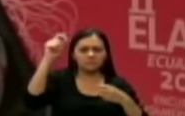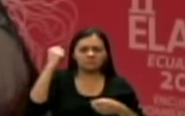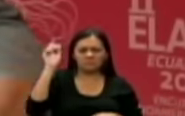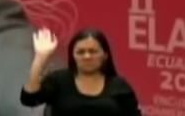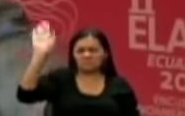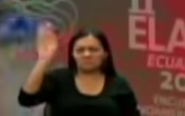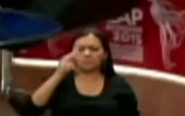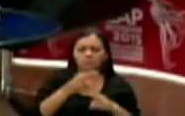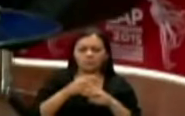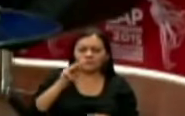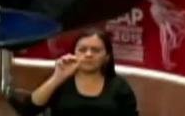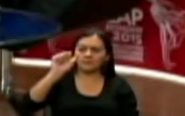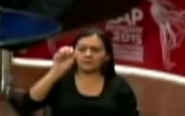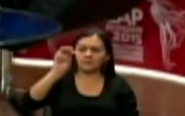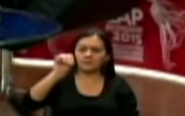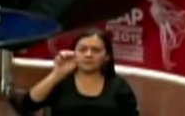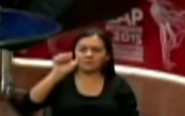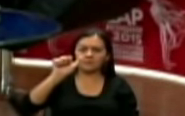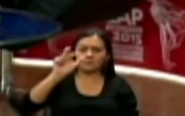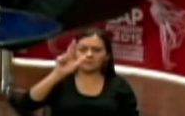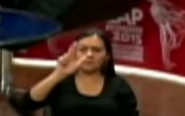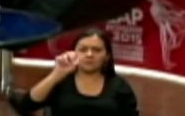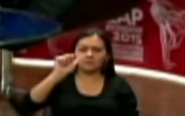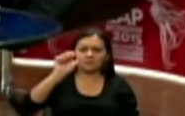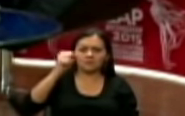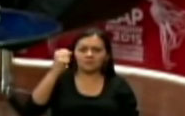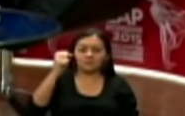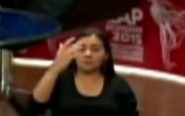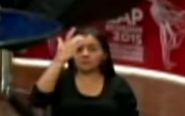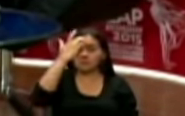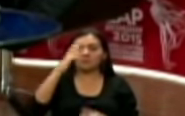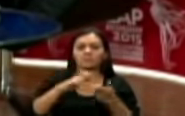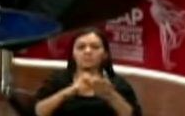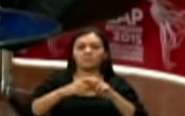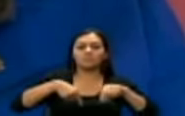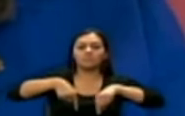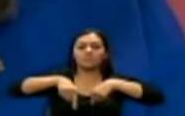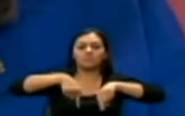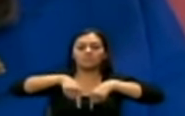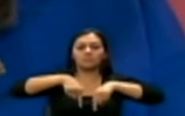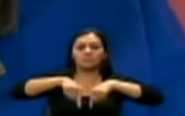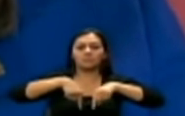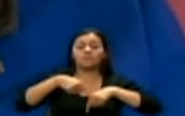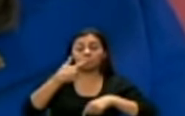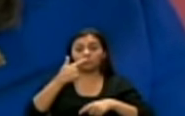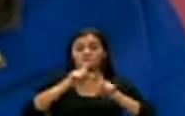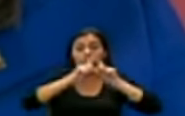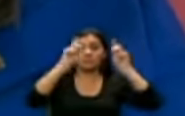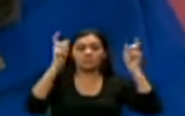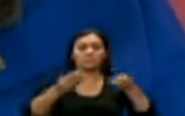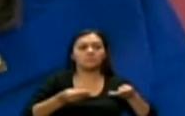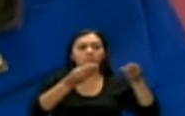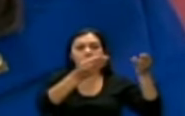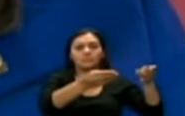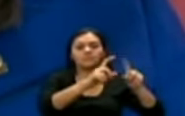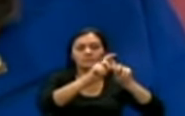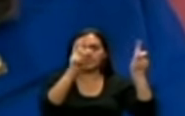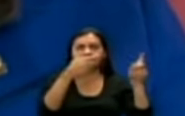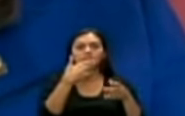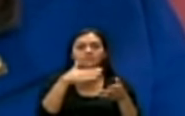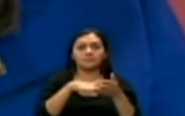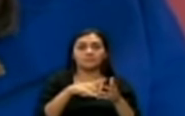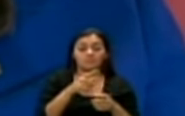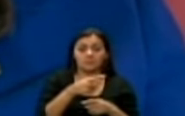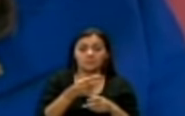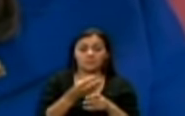significa este momento? El boicot o sabotaje al transporte, ¿verdad? Porque era dirigido a los empresarios que si ponían a